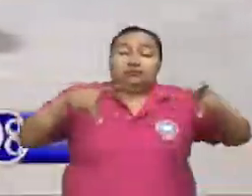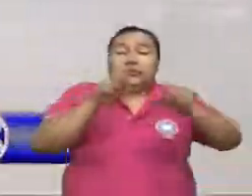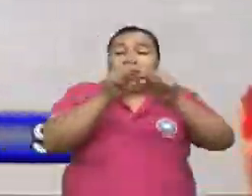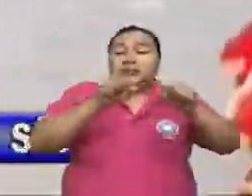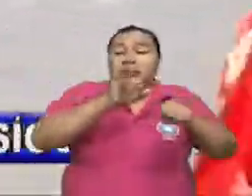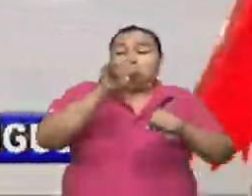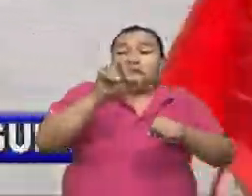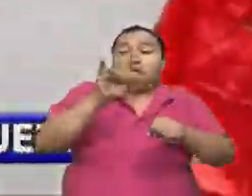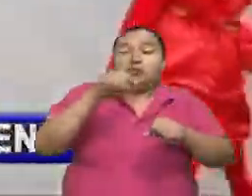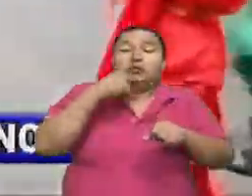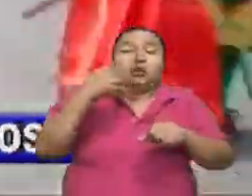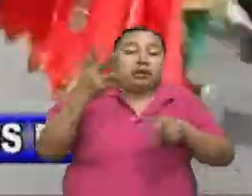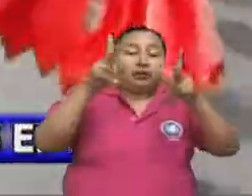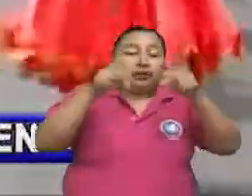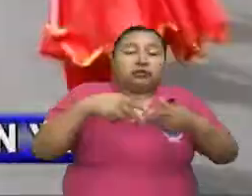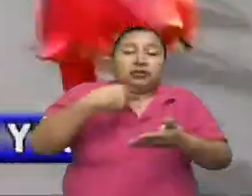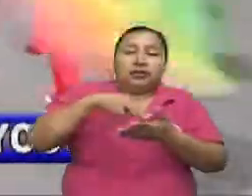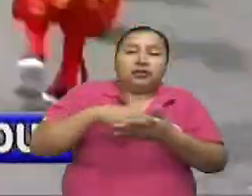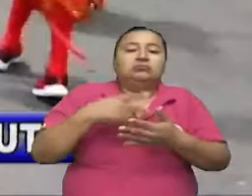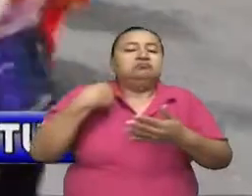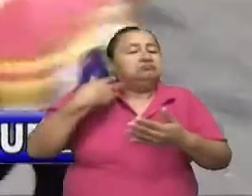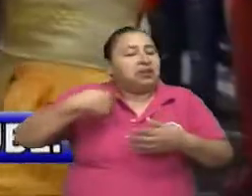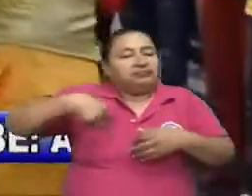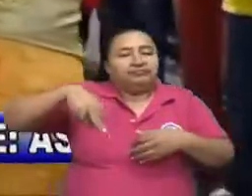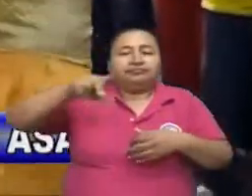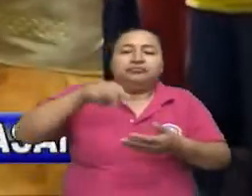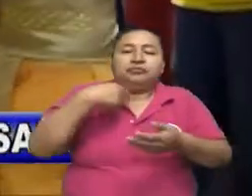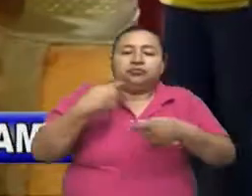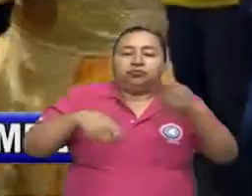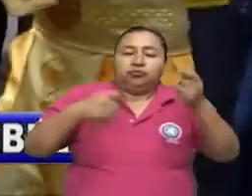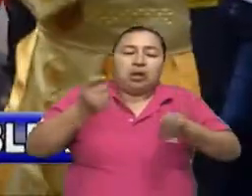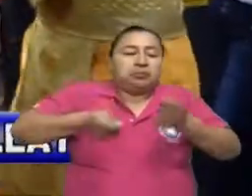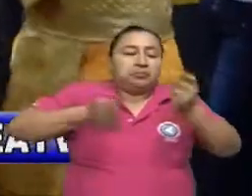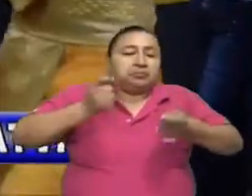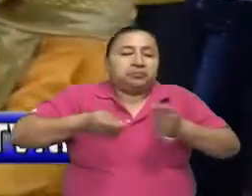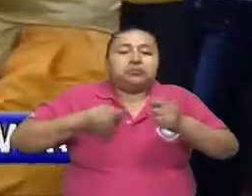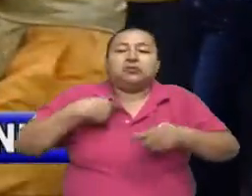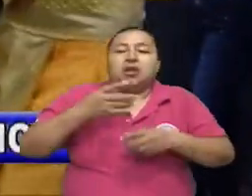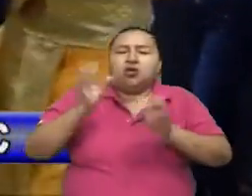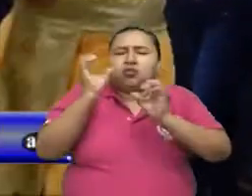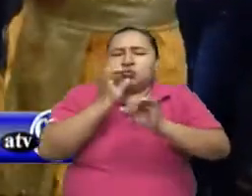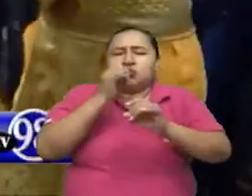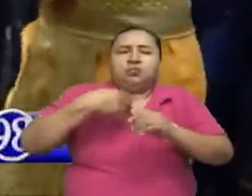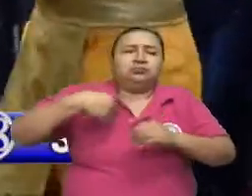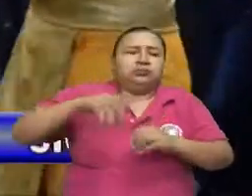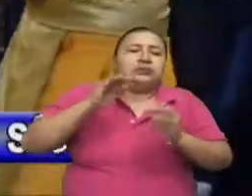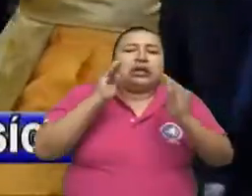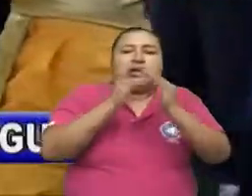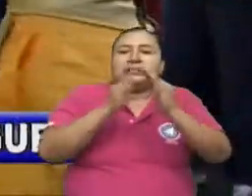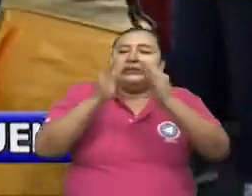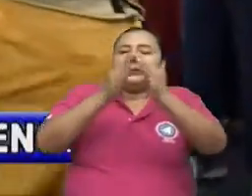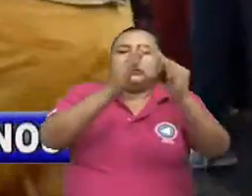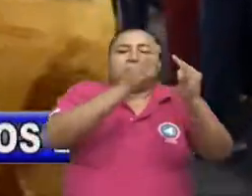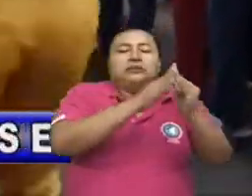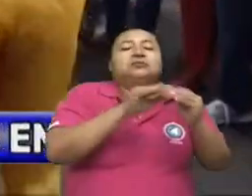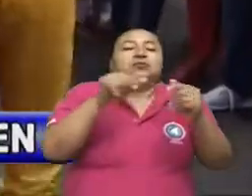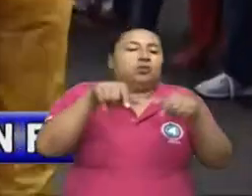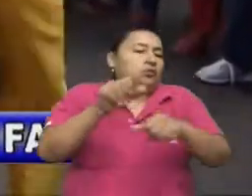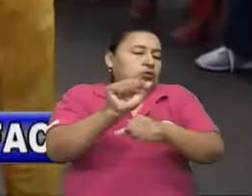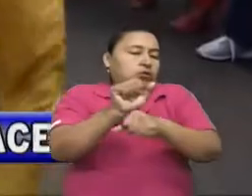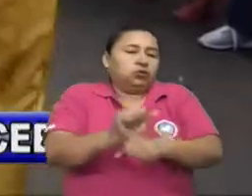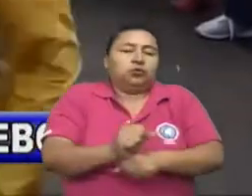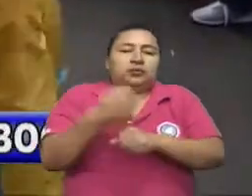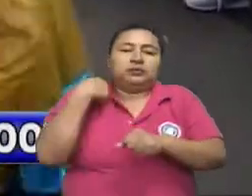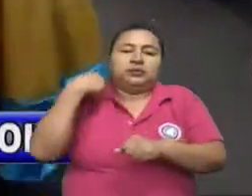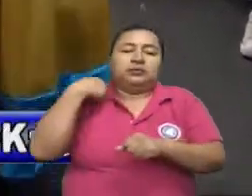los bailarines se disponen a zapatear al sonar de la marimba y filarmónicos casa a casa, como es tradición,